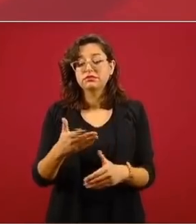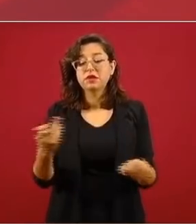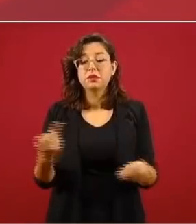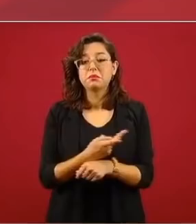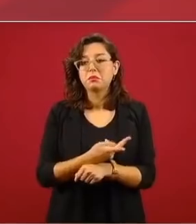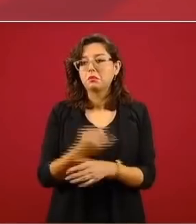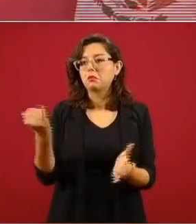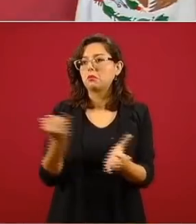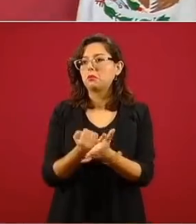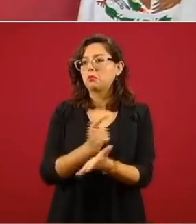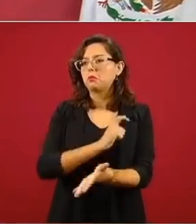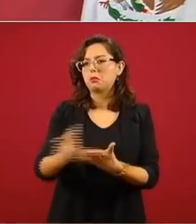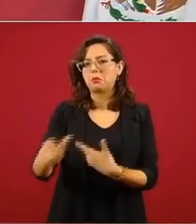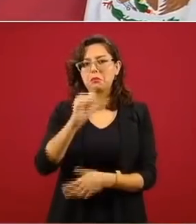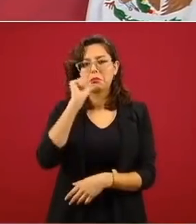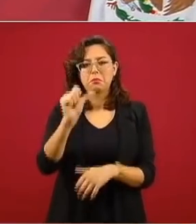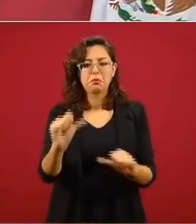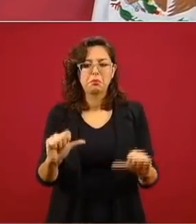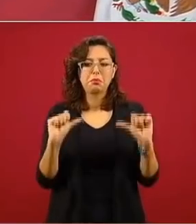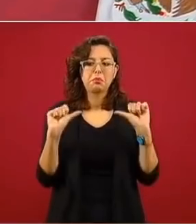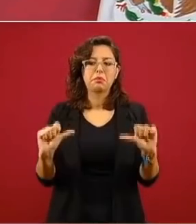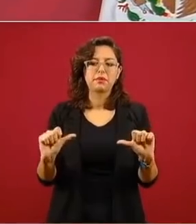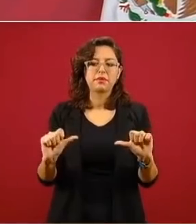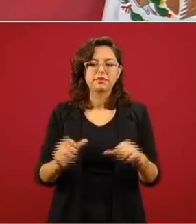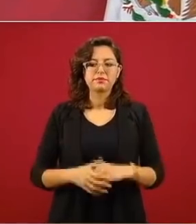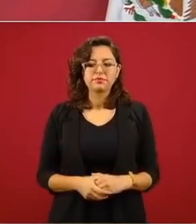evadiendo el pago de las contribuciones.